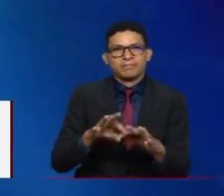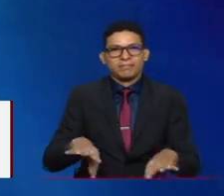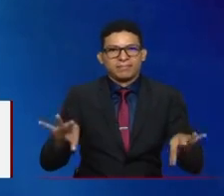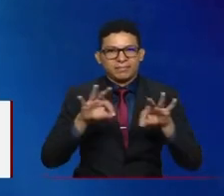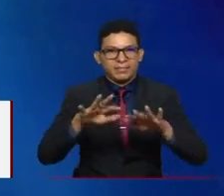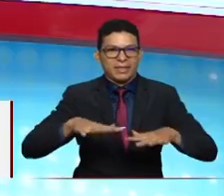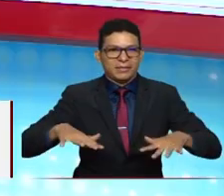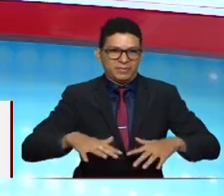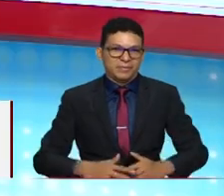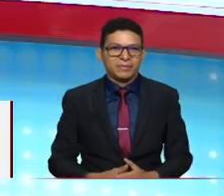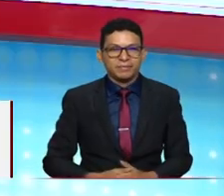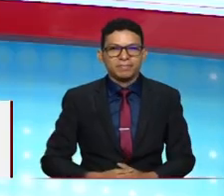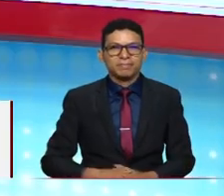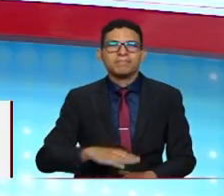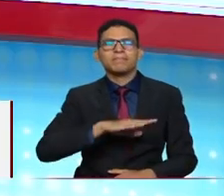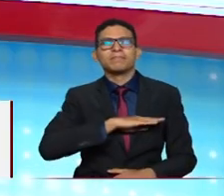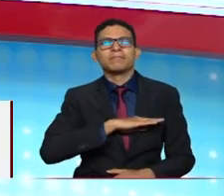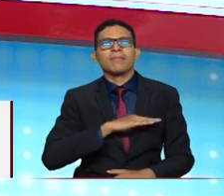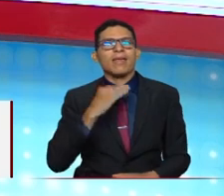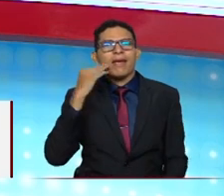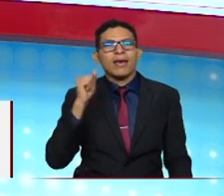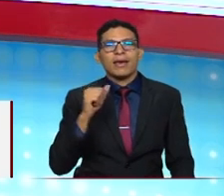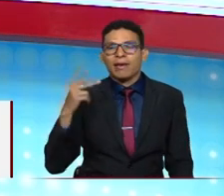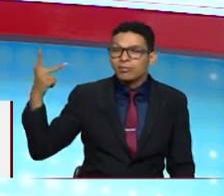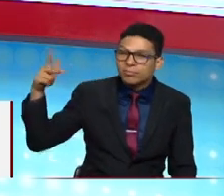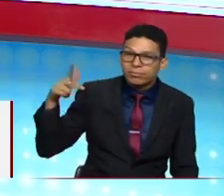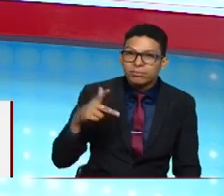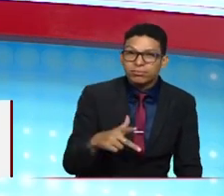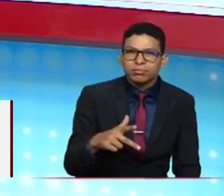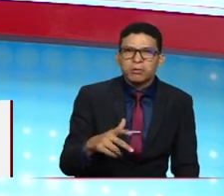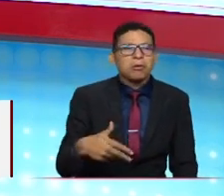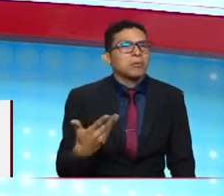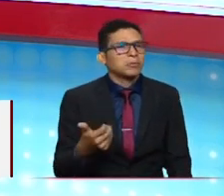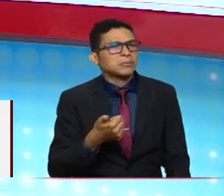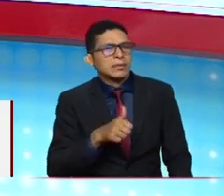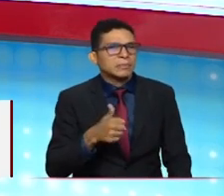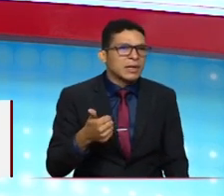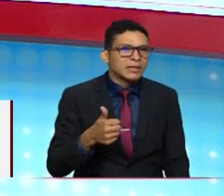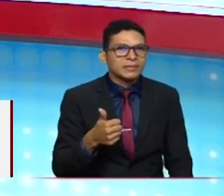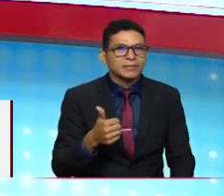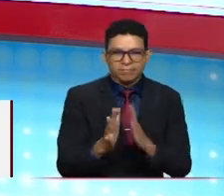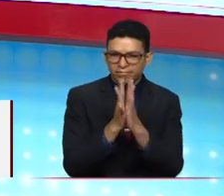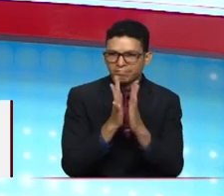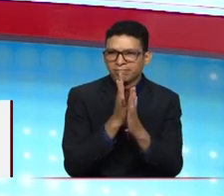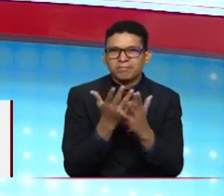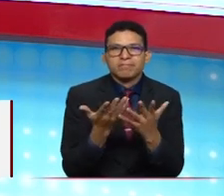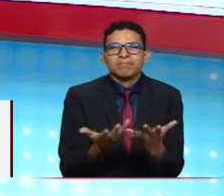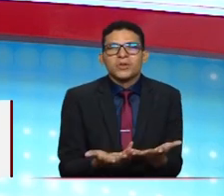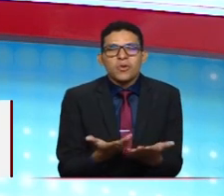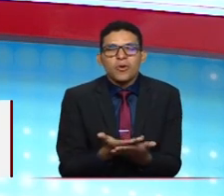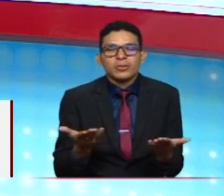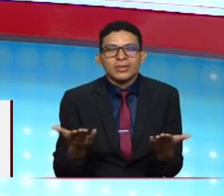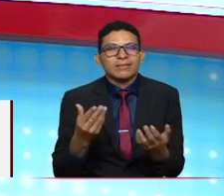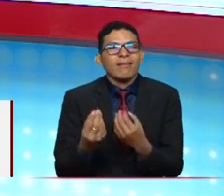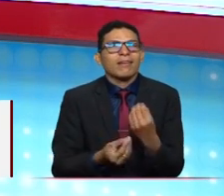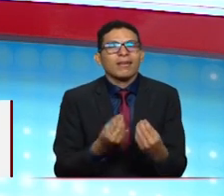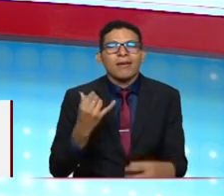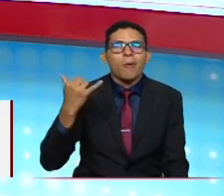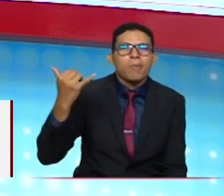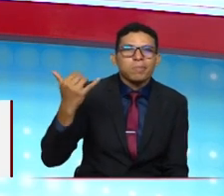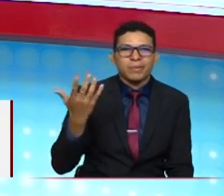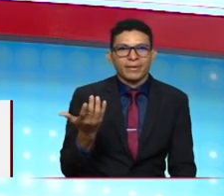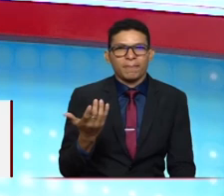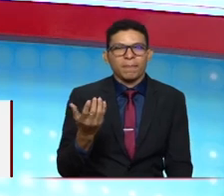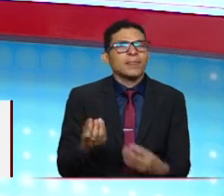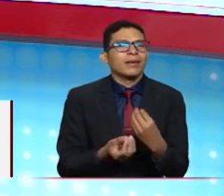espacio alcaldesa Cómo me le fue viniendo desde Versalles cuéntenos además sobre las cosas que están haciendo allá